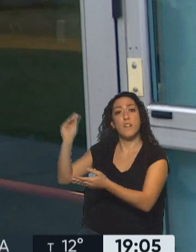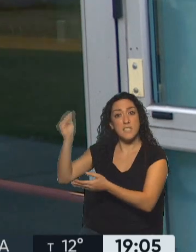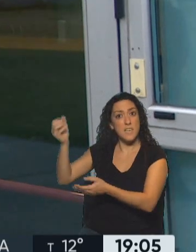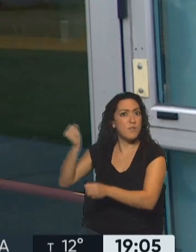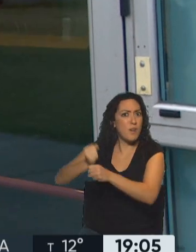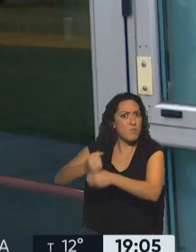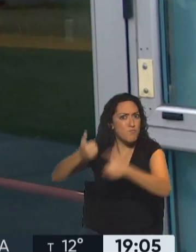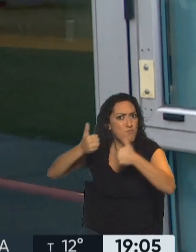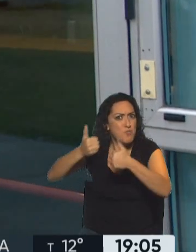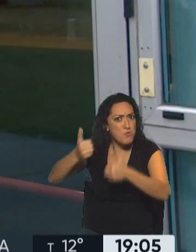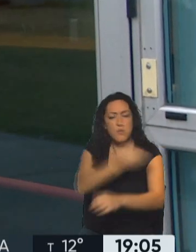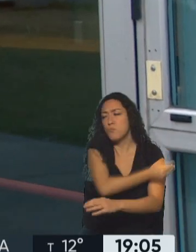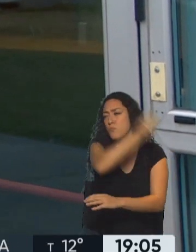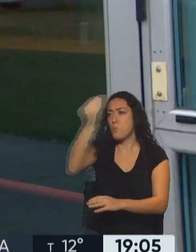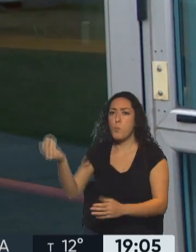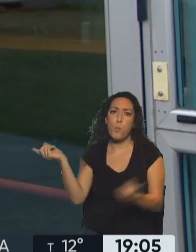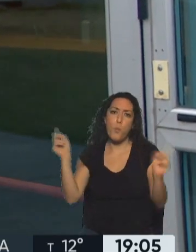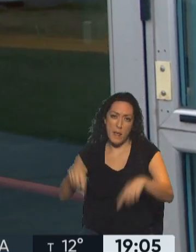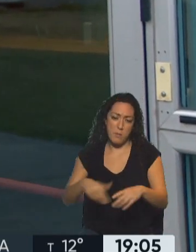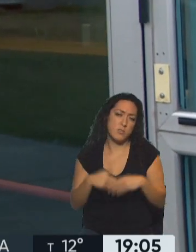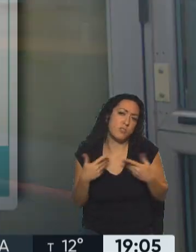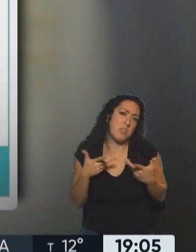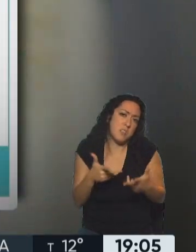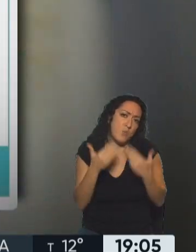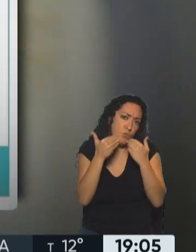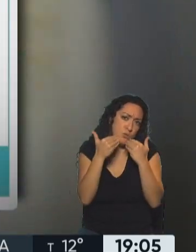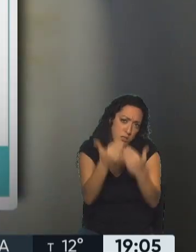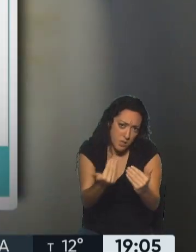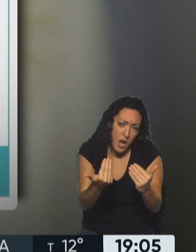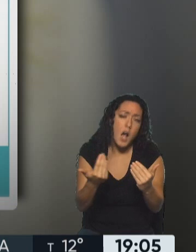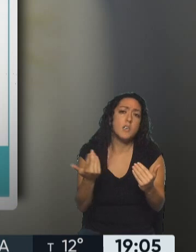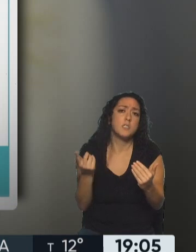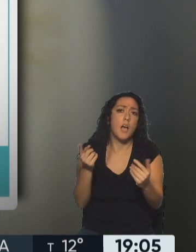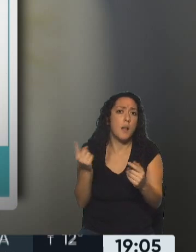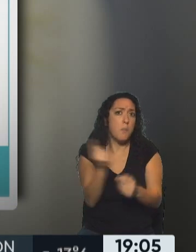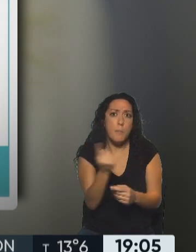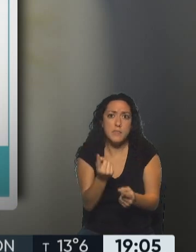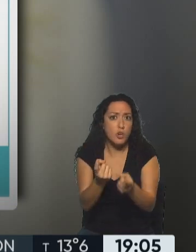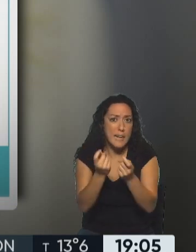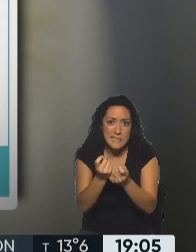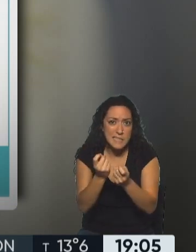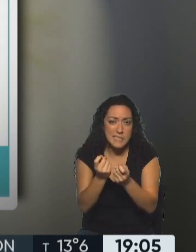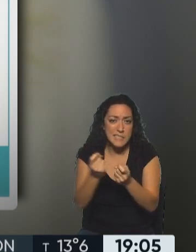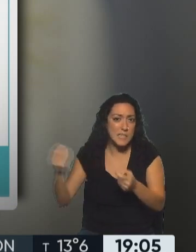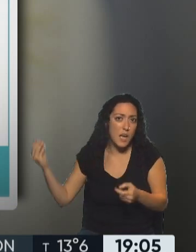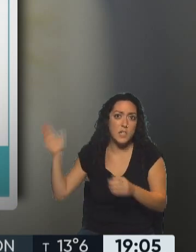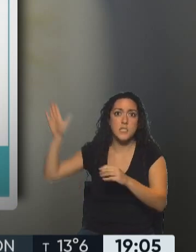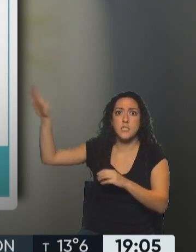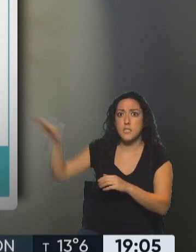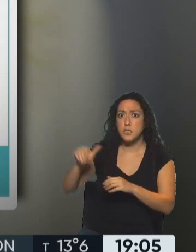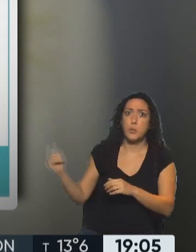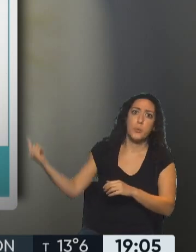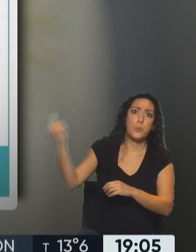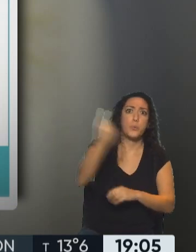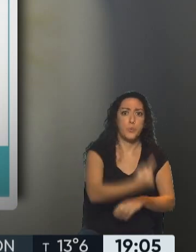el presidente en el comunicado además le agradece profundamente por haber estado presente al momento de su convocatoria. Ahí